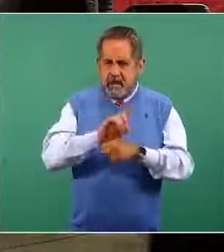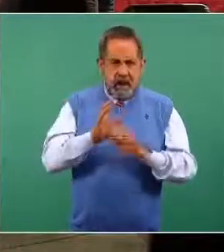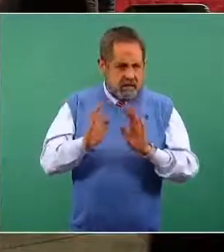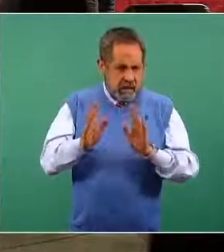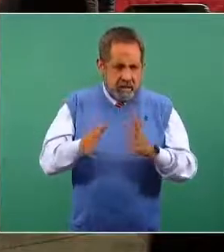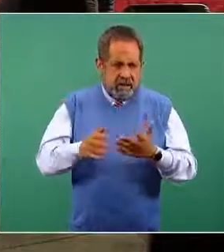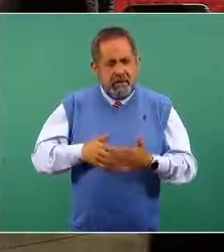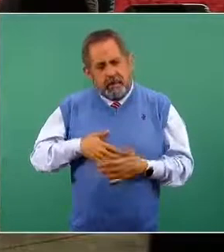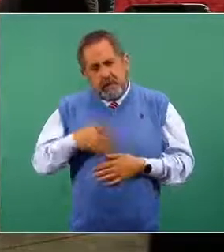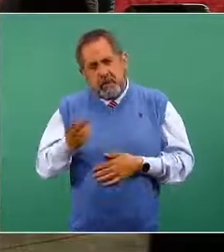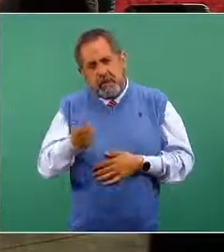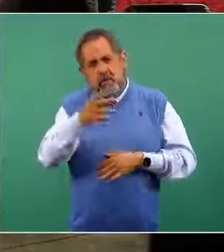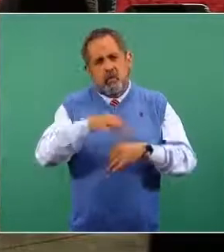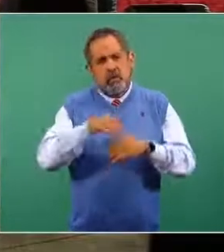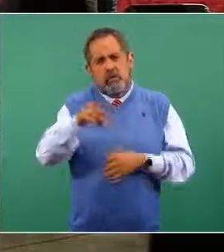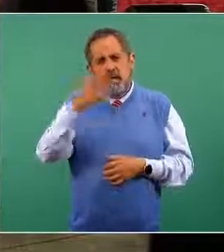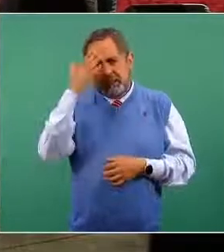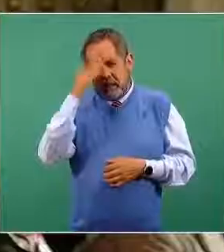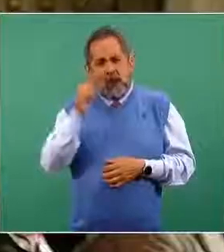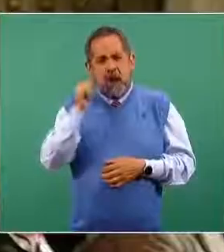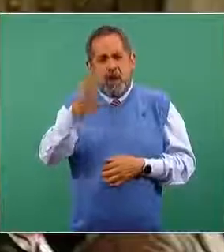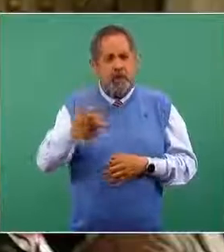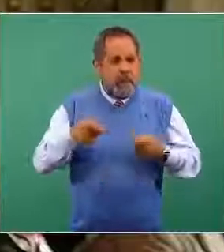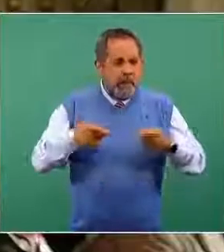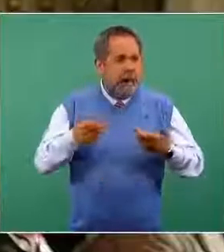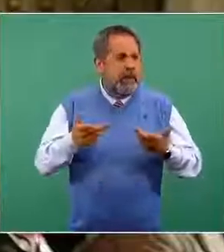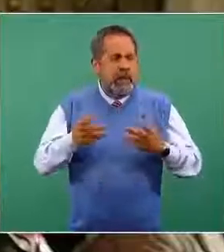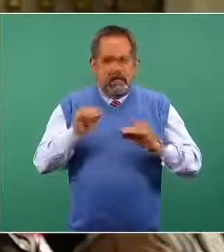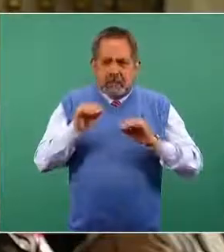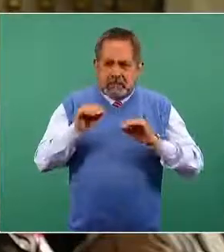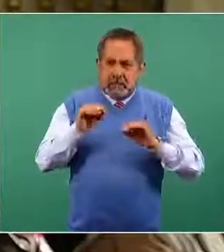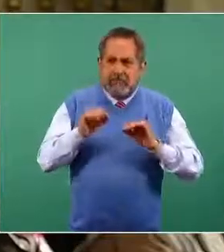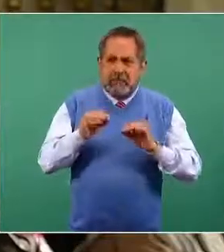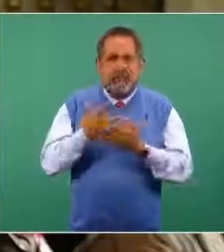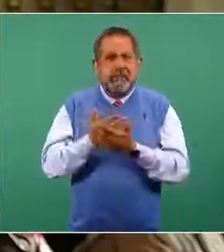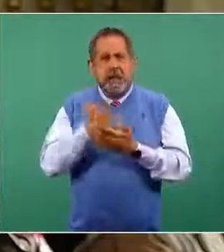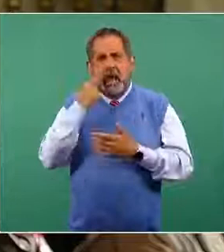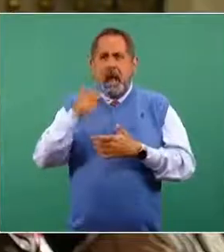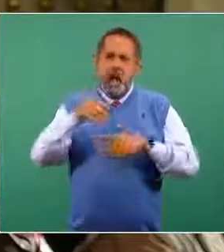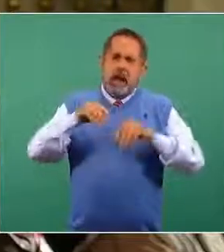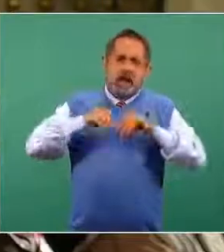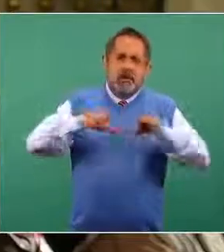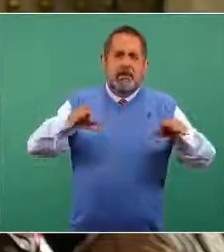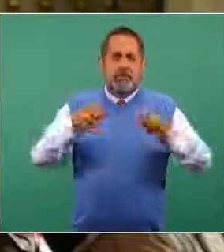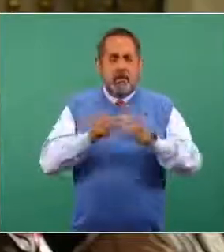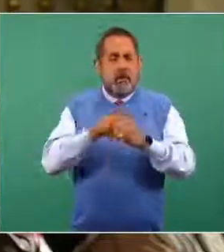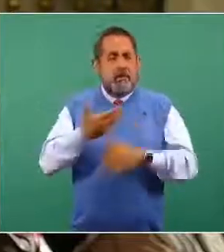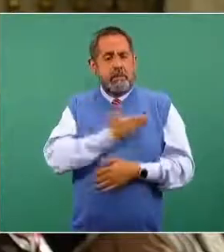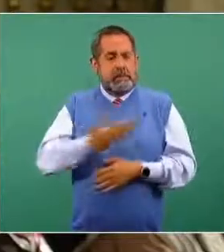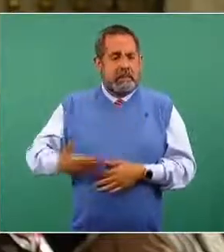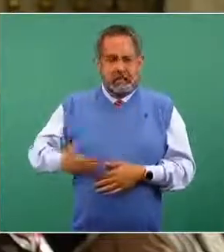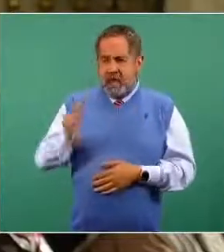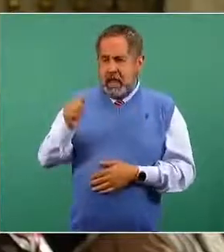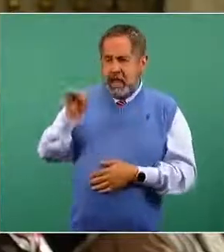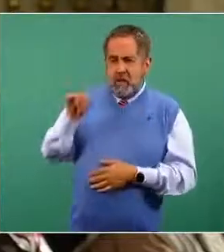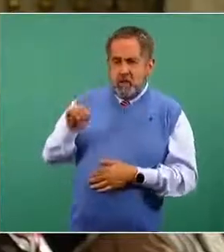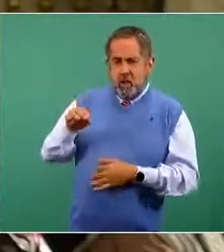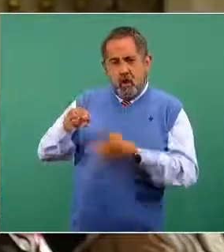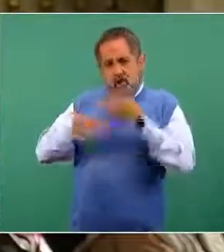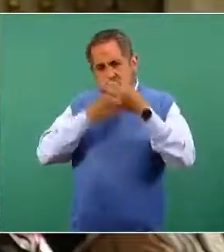Le quería preguntar, doctor, si ustedes ya tienen algo planeado para hacerlo público con el presidente Andrés Manuel López